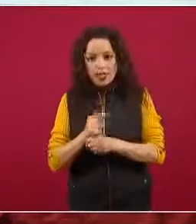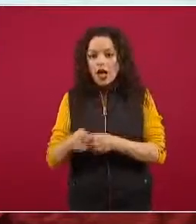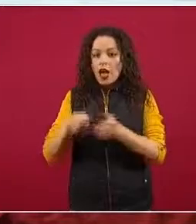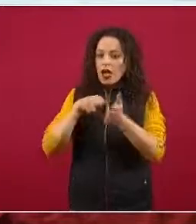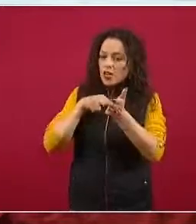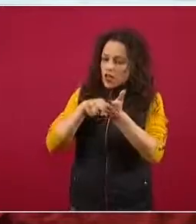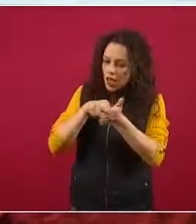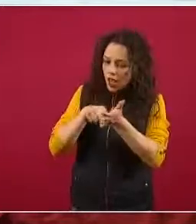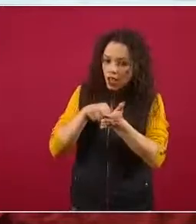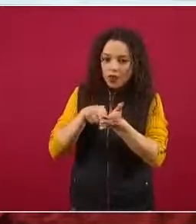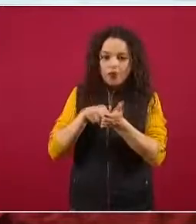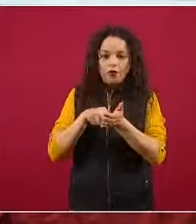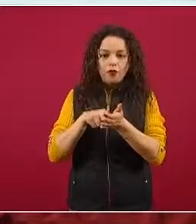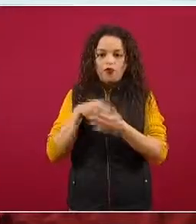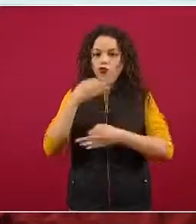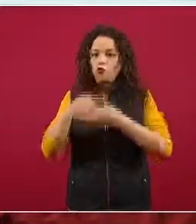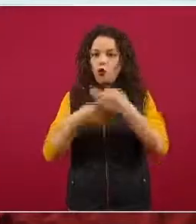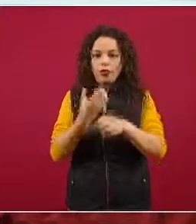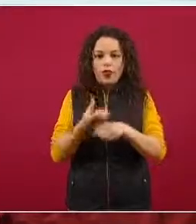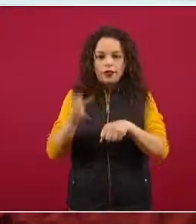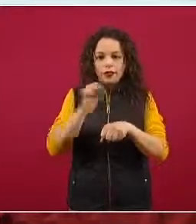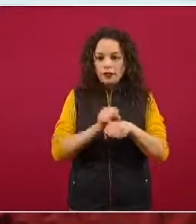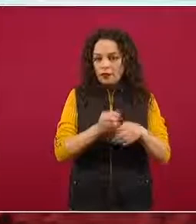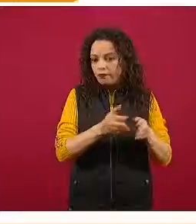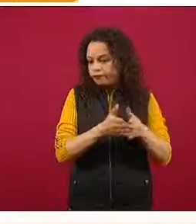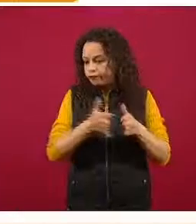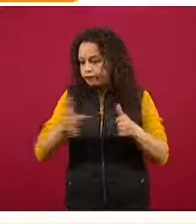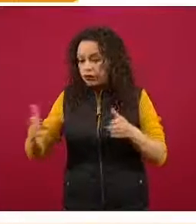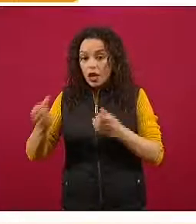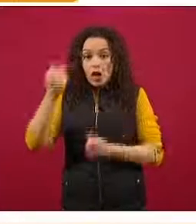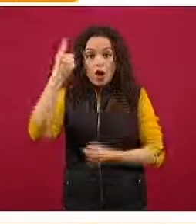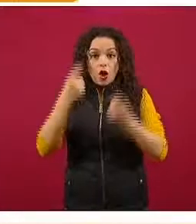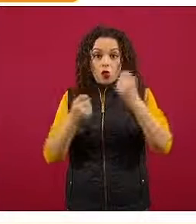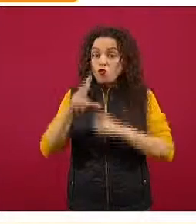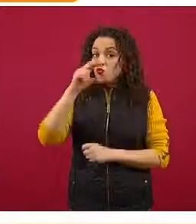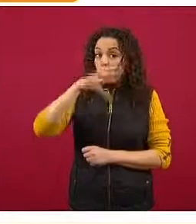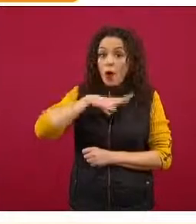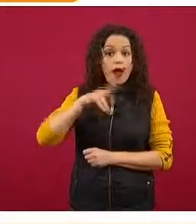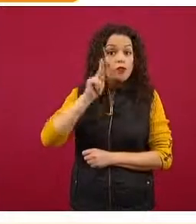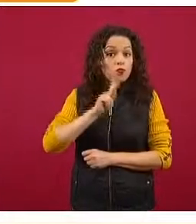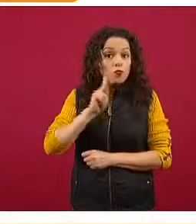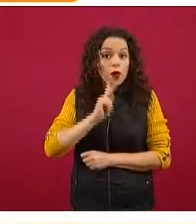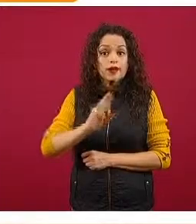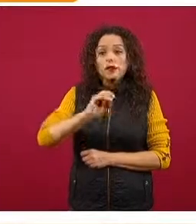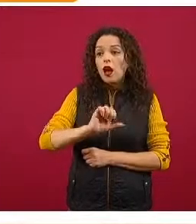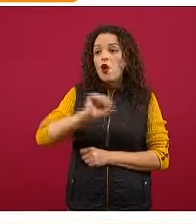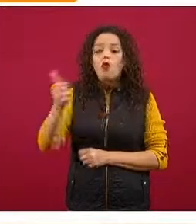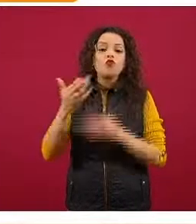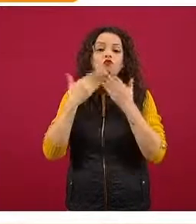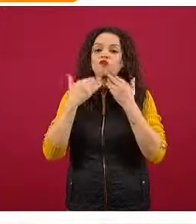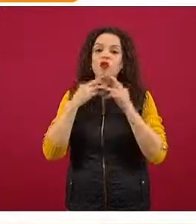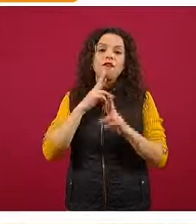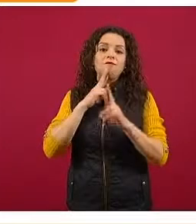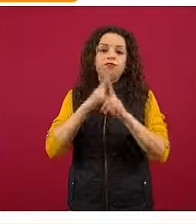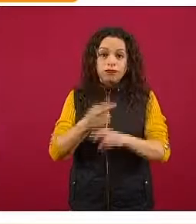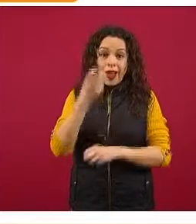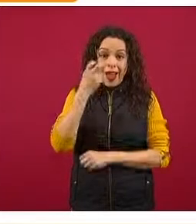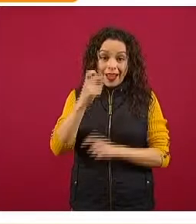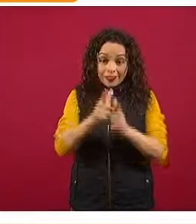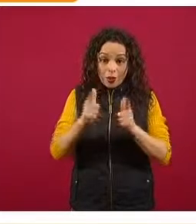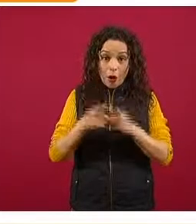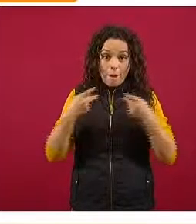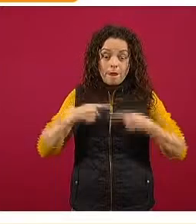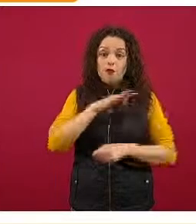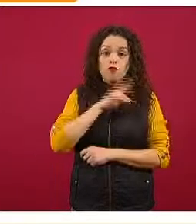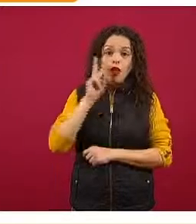las semanas, en donde unos o no se les tomó muestra o ya no tienen posibilidad de resultado, y este grupo de